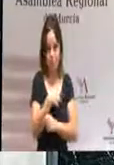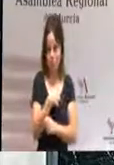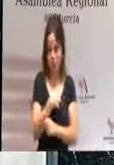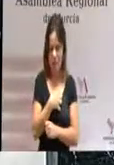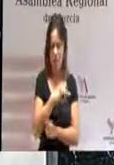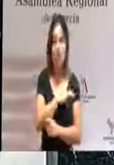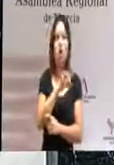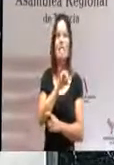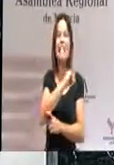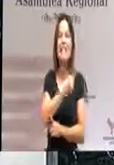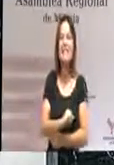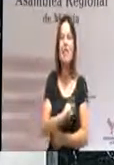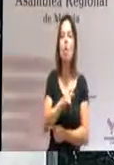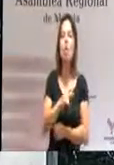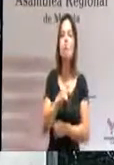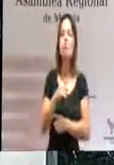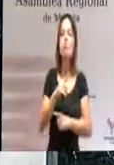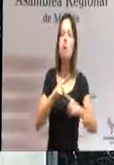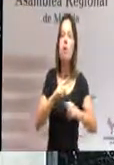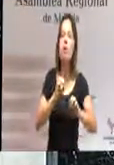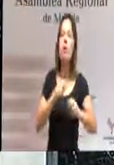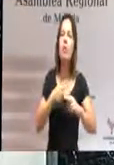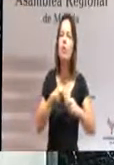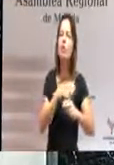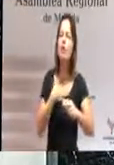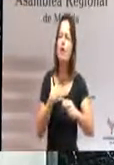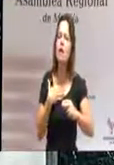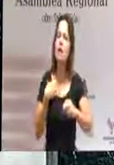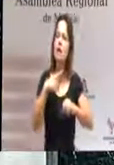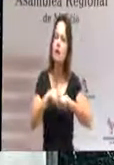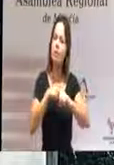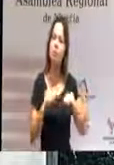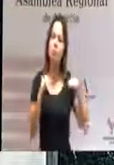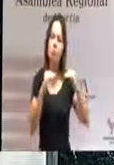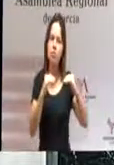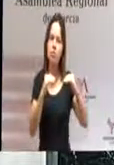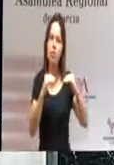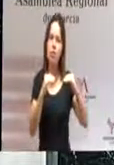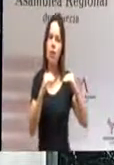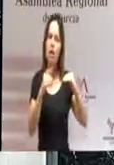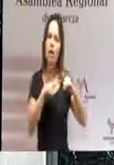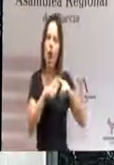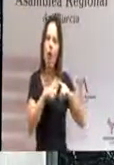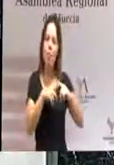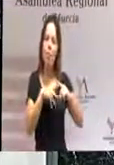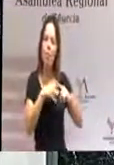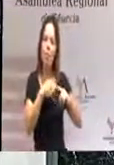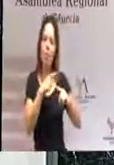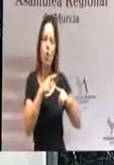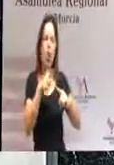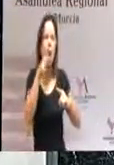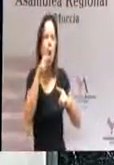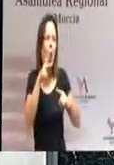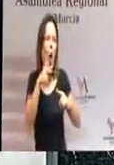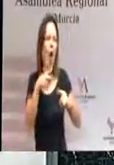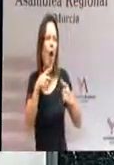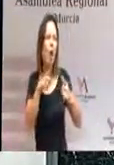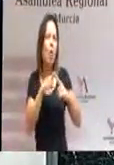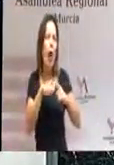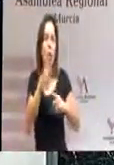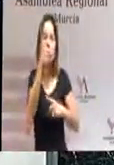un dirigente político que quiera estar a la altura de su tiempo no puede permitirse el lujo que usted se permite. La